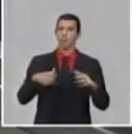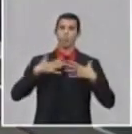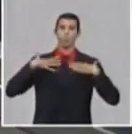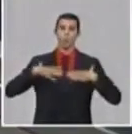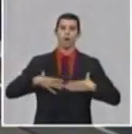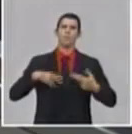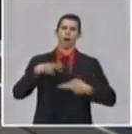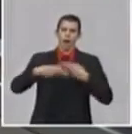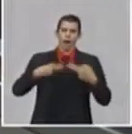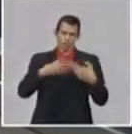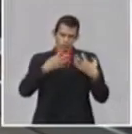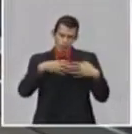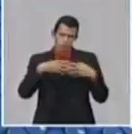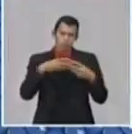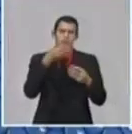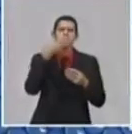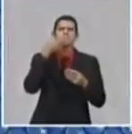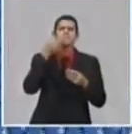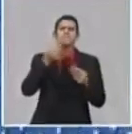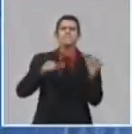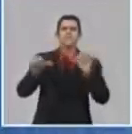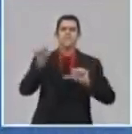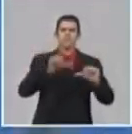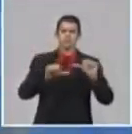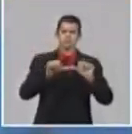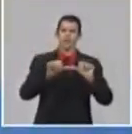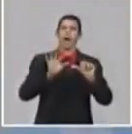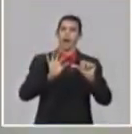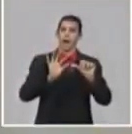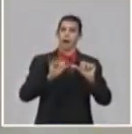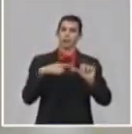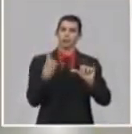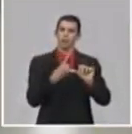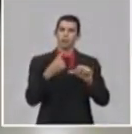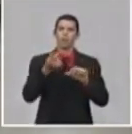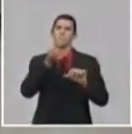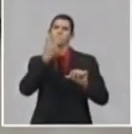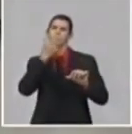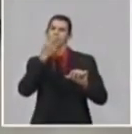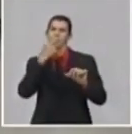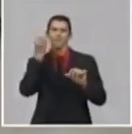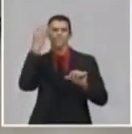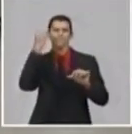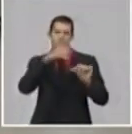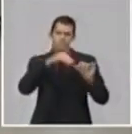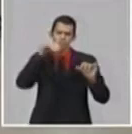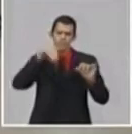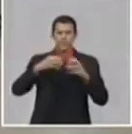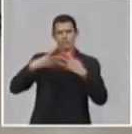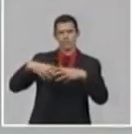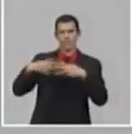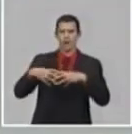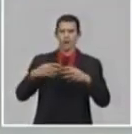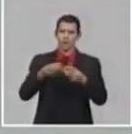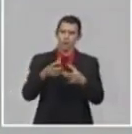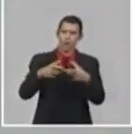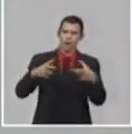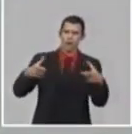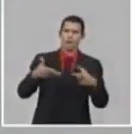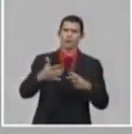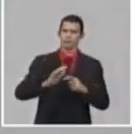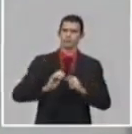de uno de los componentes del sistema inmunológico que actúa directamente en que ese sistema inmunológico responda y activa también los